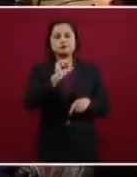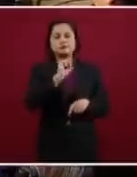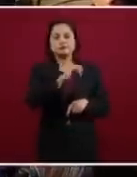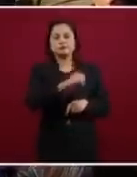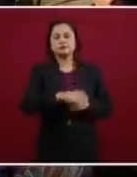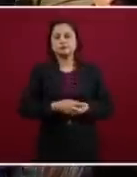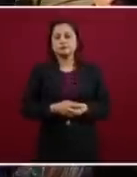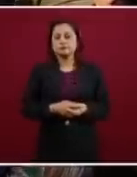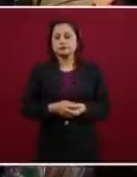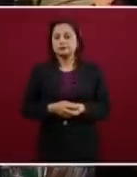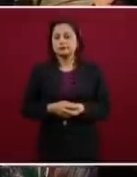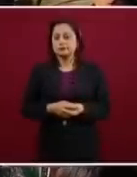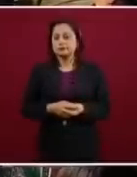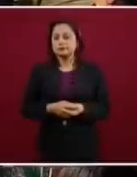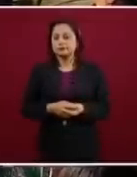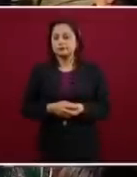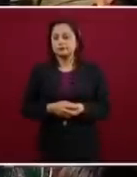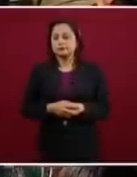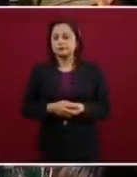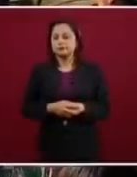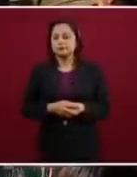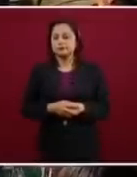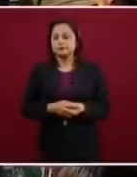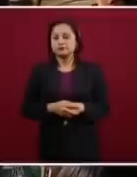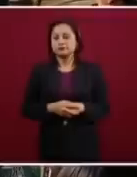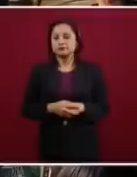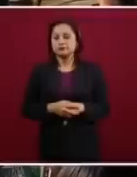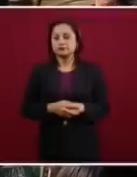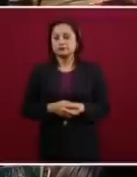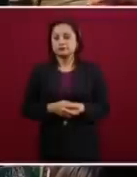y a ver